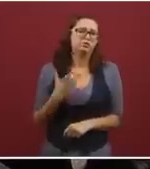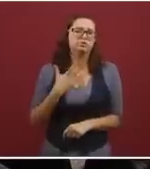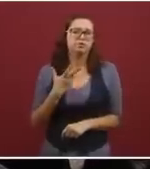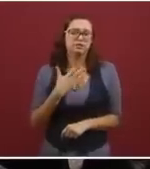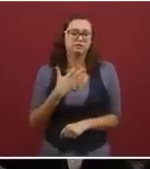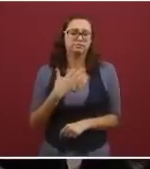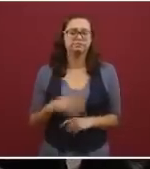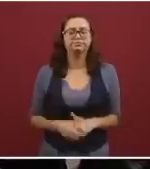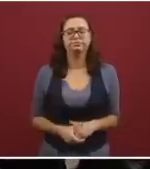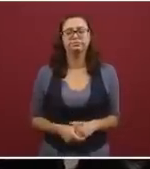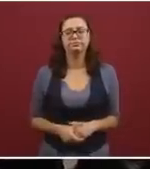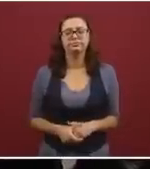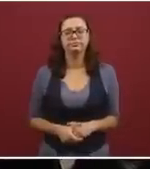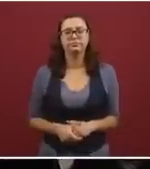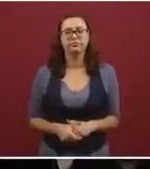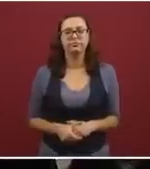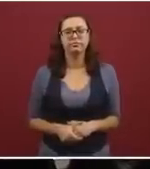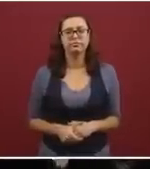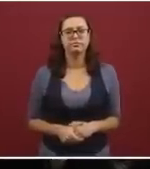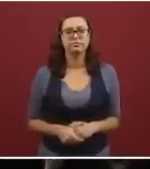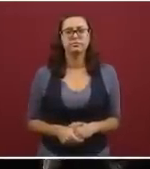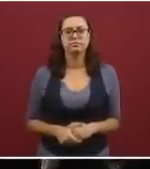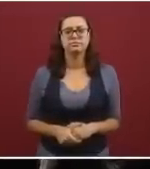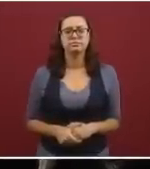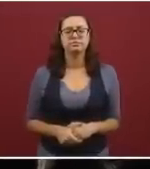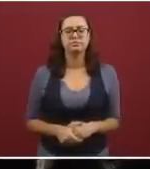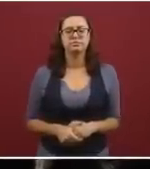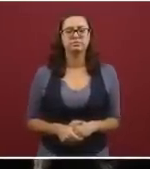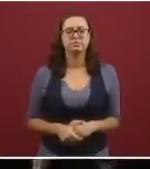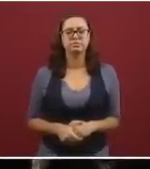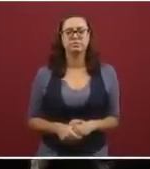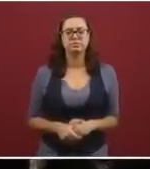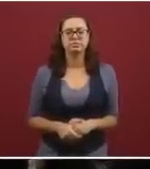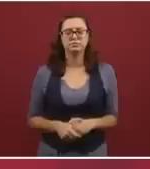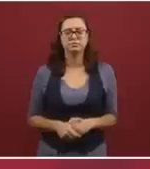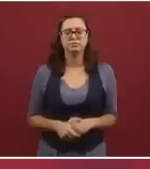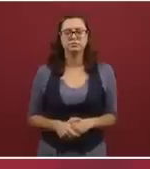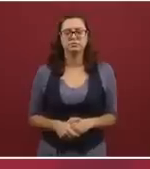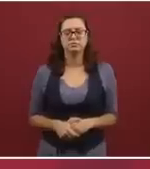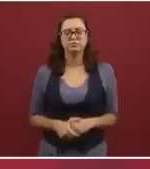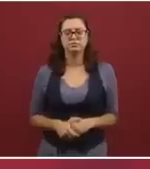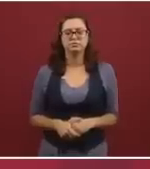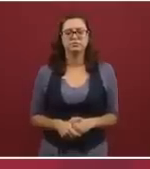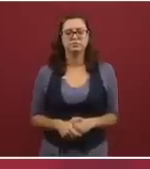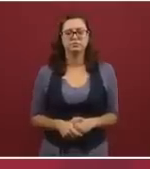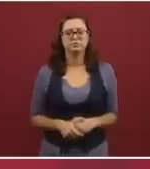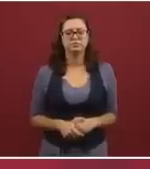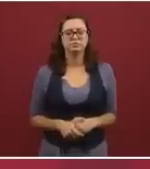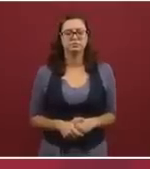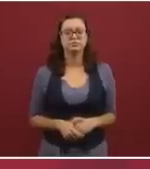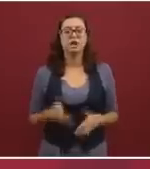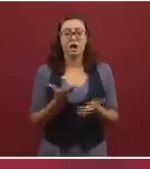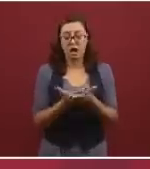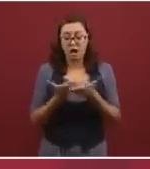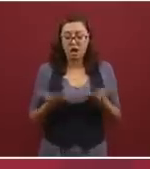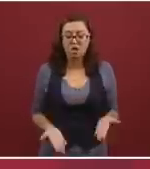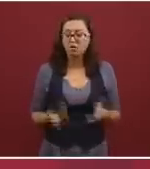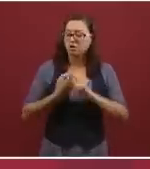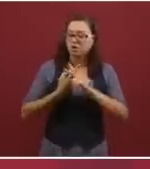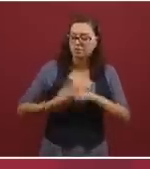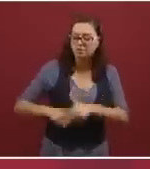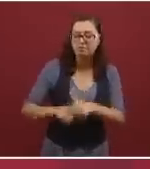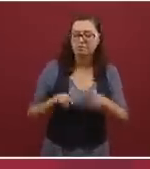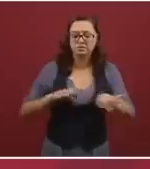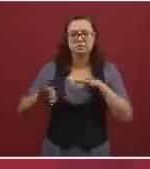Entonces, se ha administrado bien, con eficiencia, con